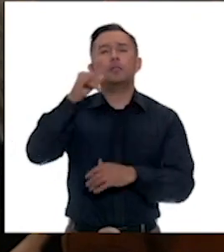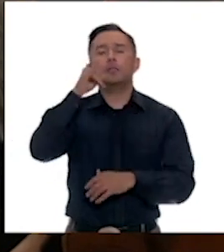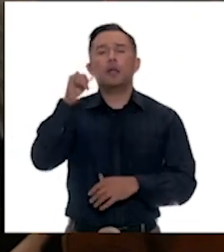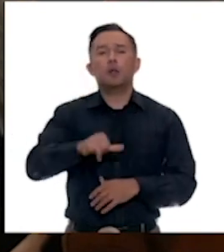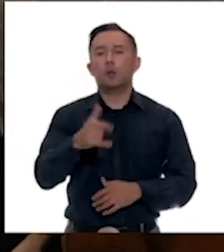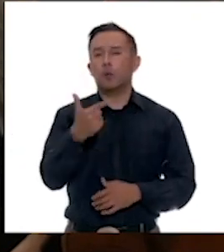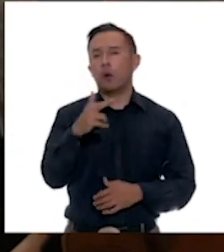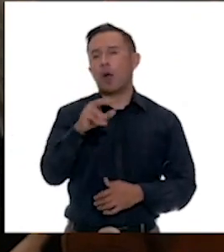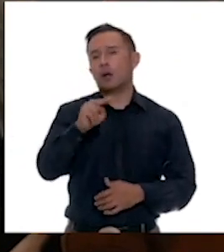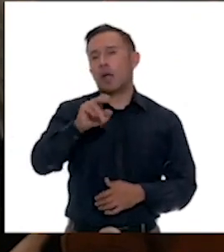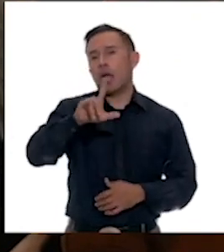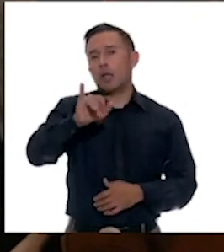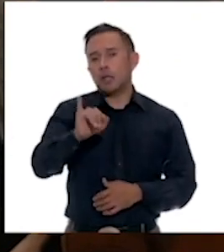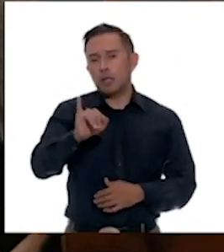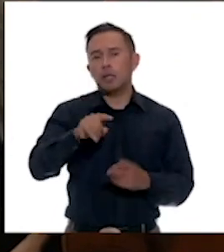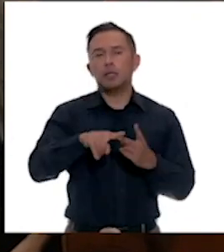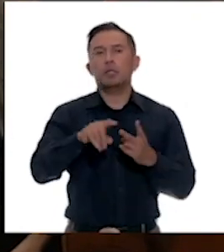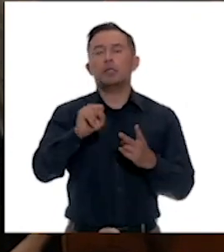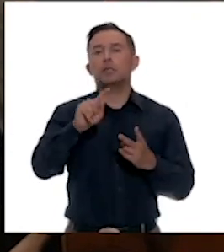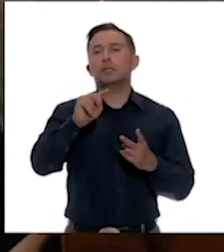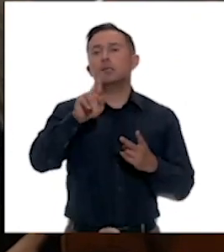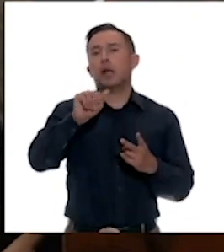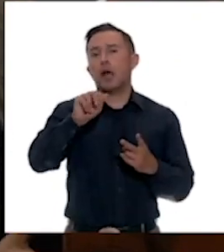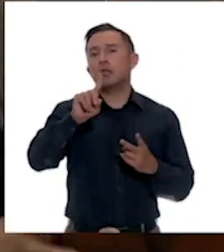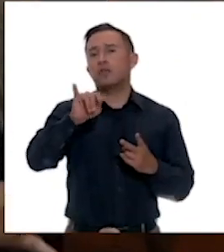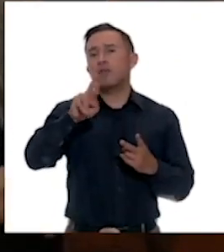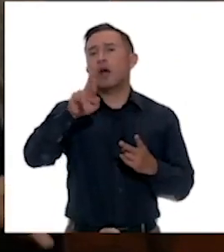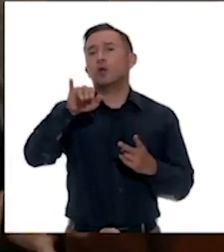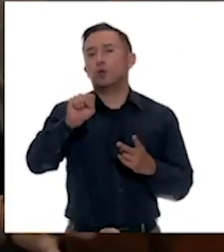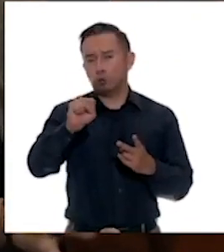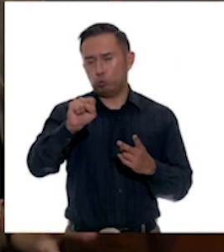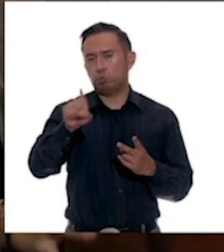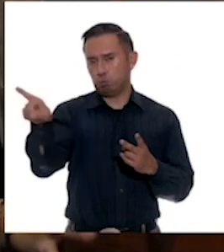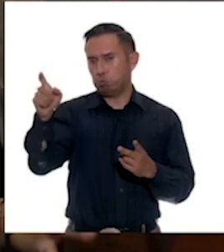Guarneri, Stradivarius.